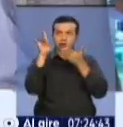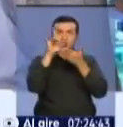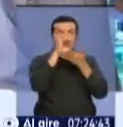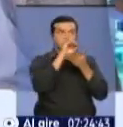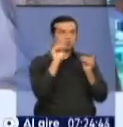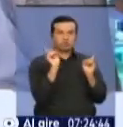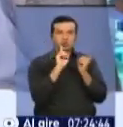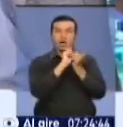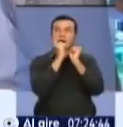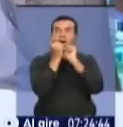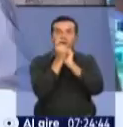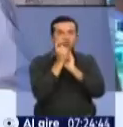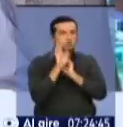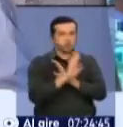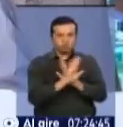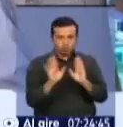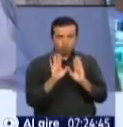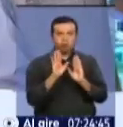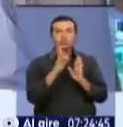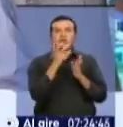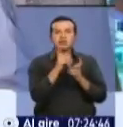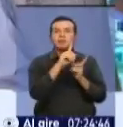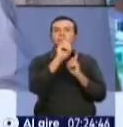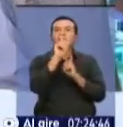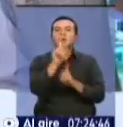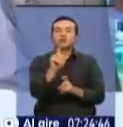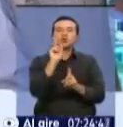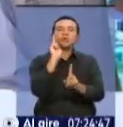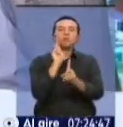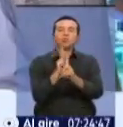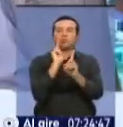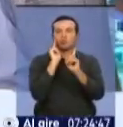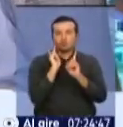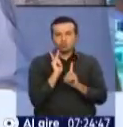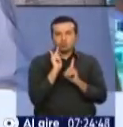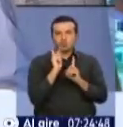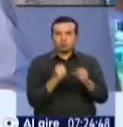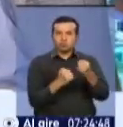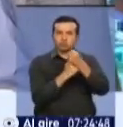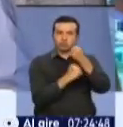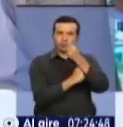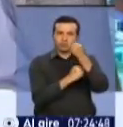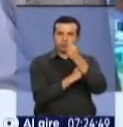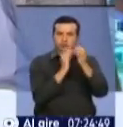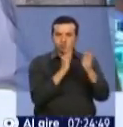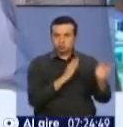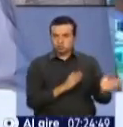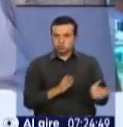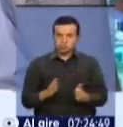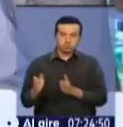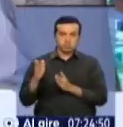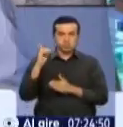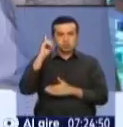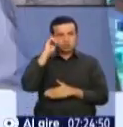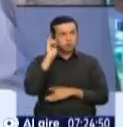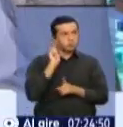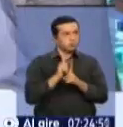o afectar la estructura del Estado? Lo que estás planteando sería, básicamente, es el fortalecimiento y la reorganización del